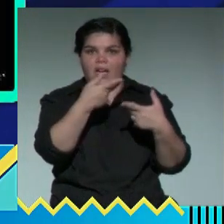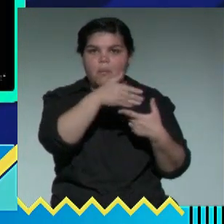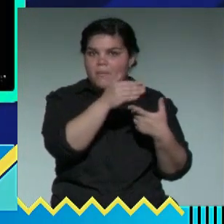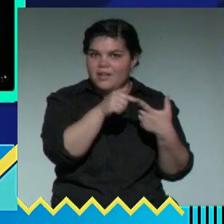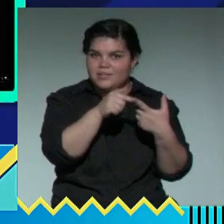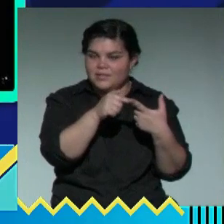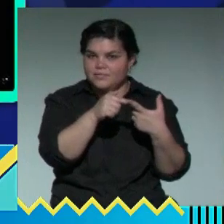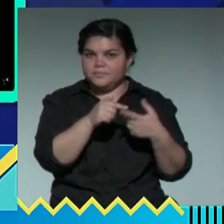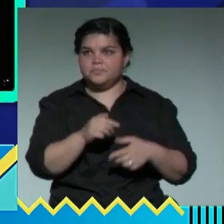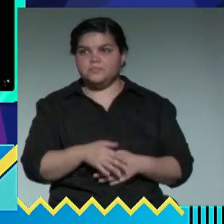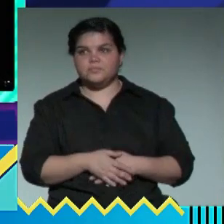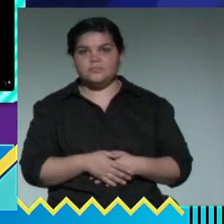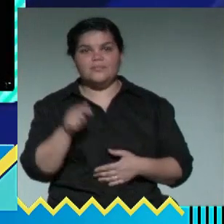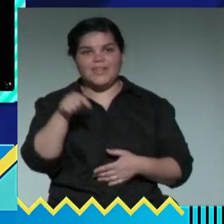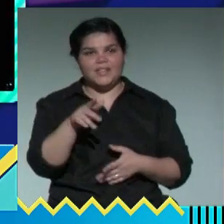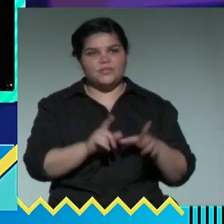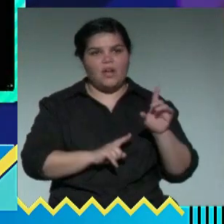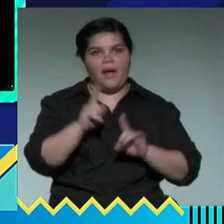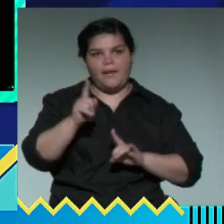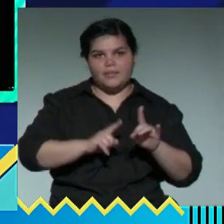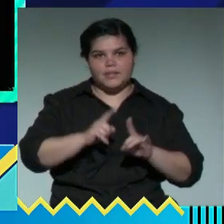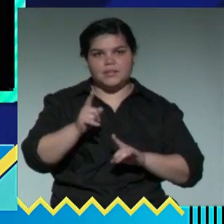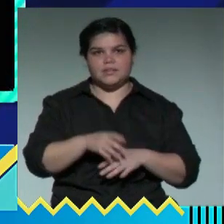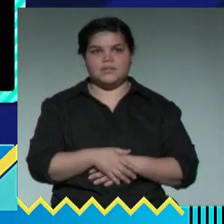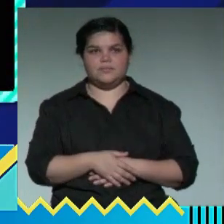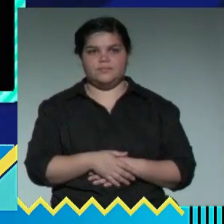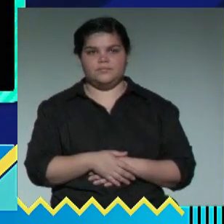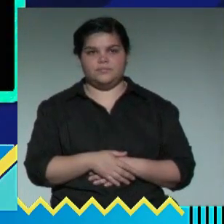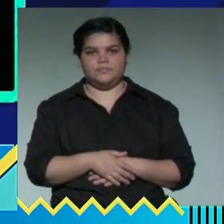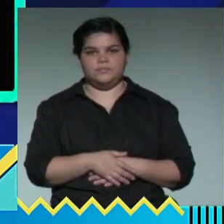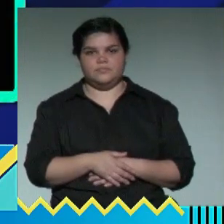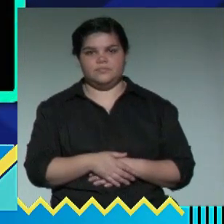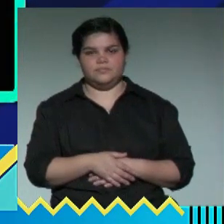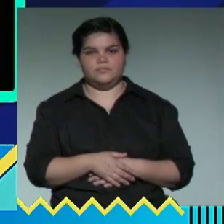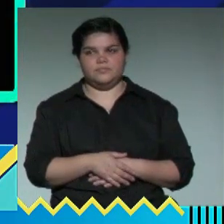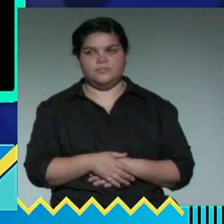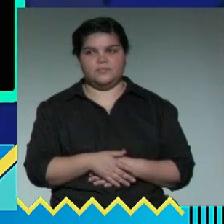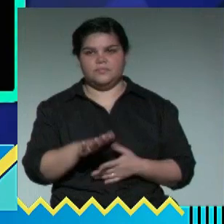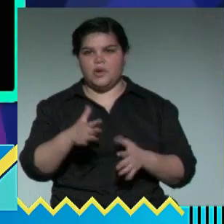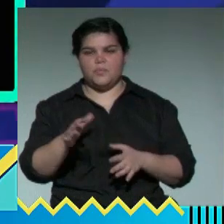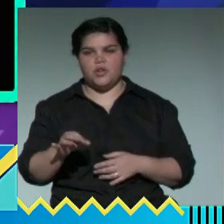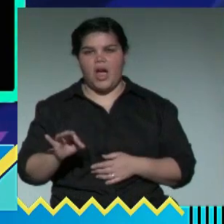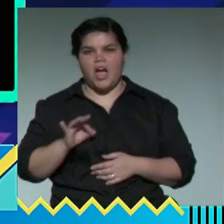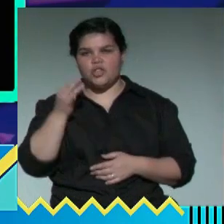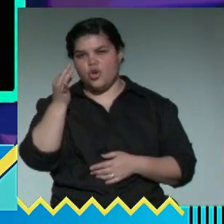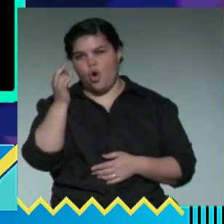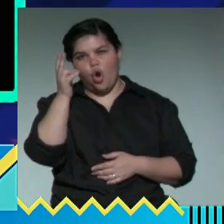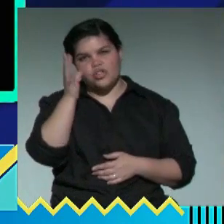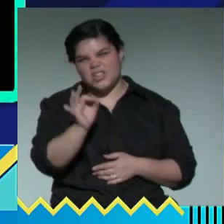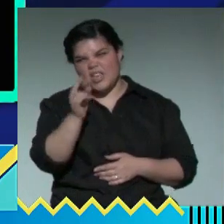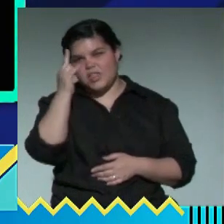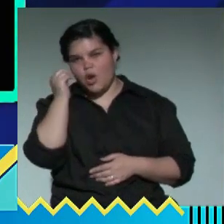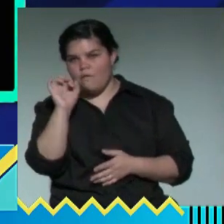eso. Y bueno, eso generó que por ahí, en ese momento, en fines de los 80, principios del 90, como